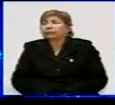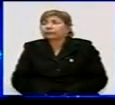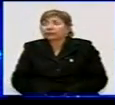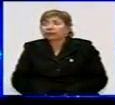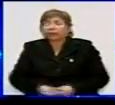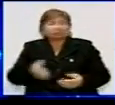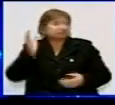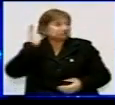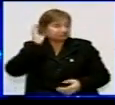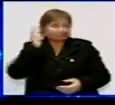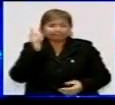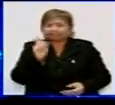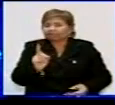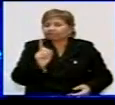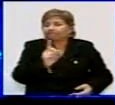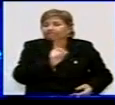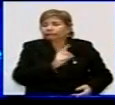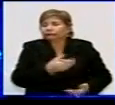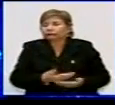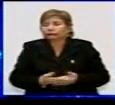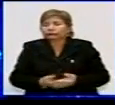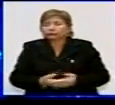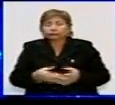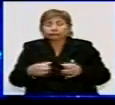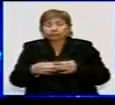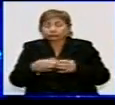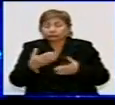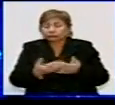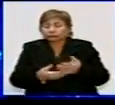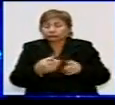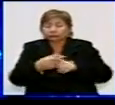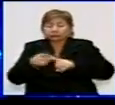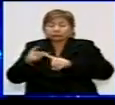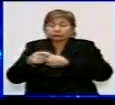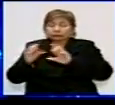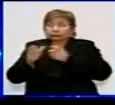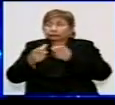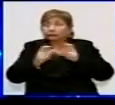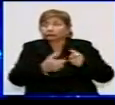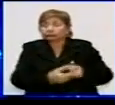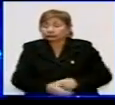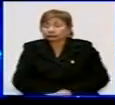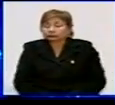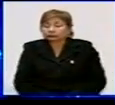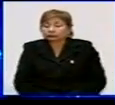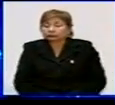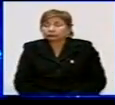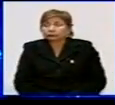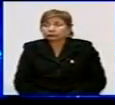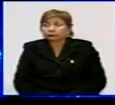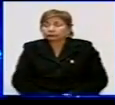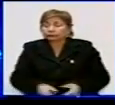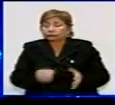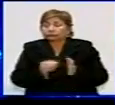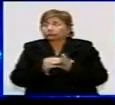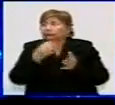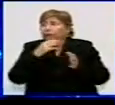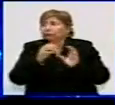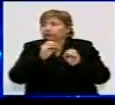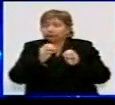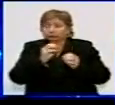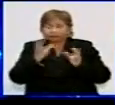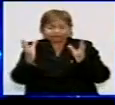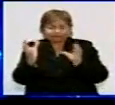escuchar a cada uno de los parlamentarios de las diferentes bancadas hacer lo propio y haciendo un